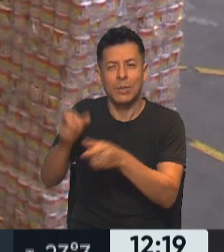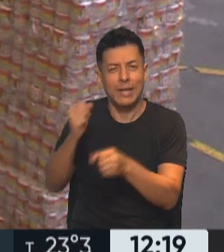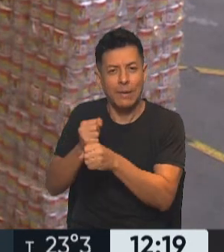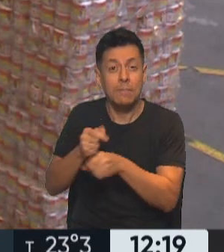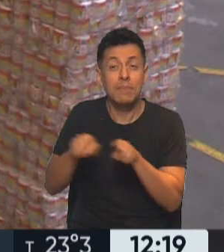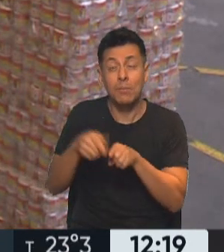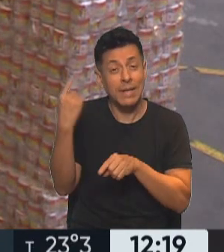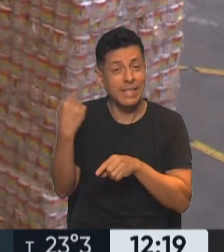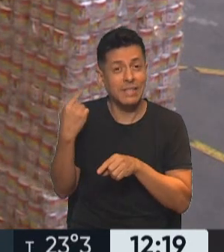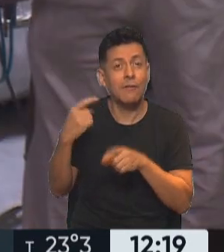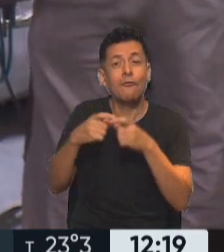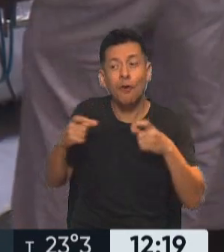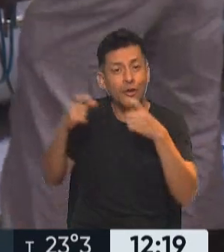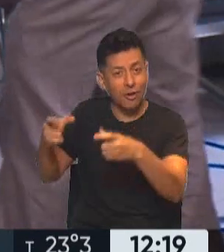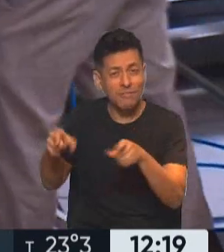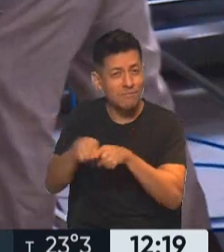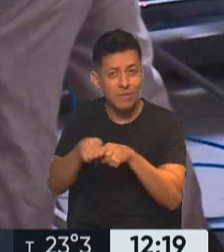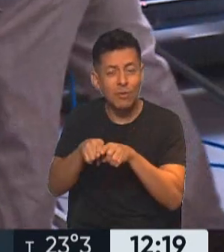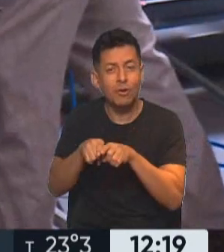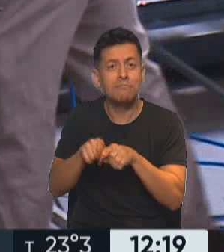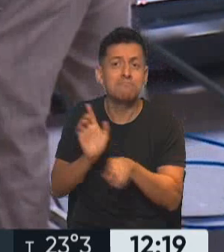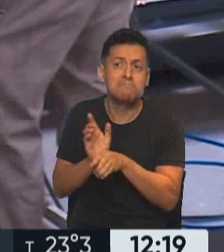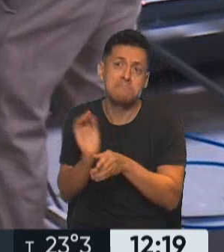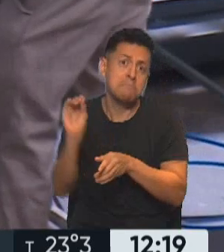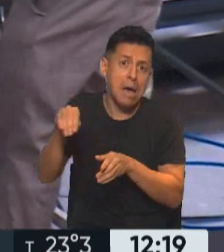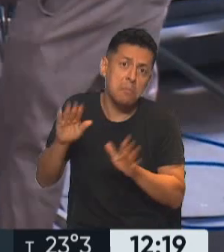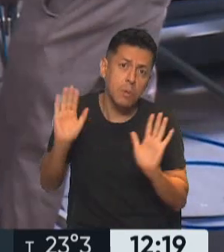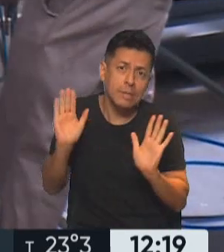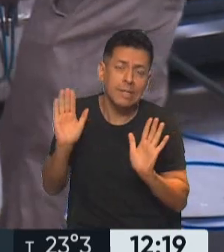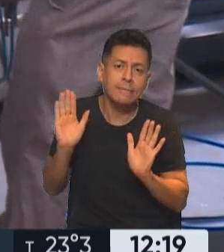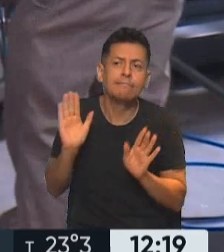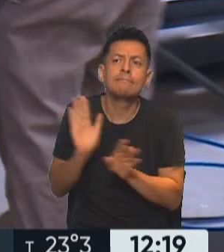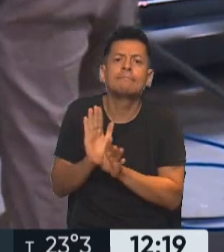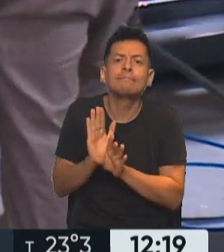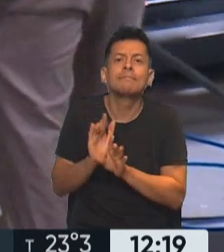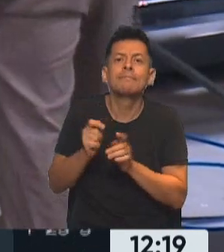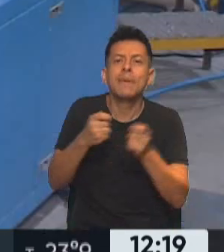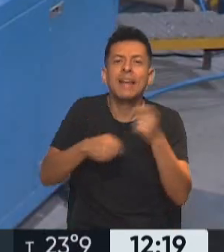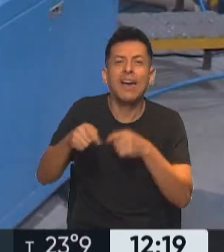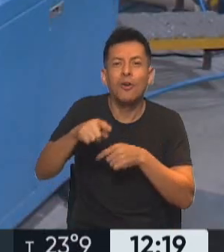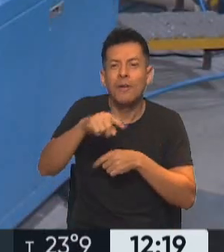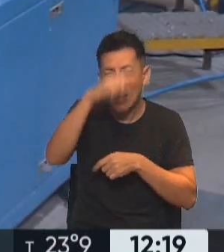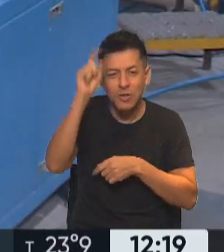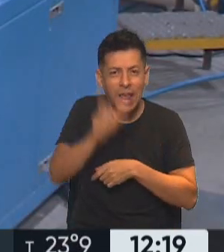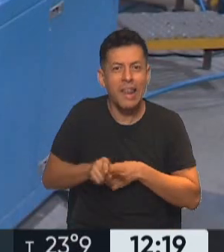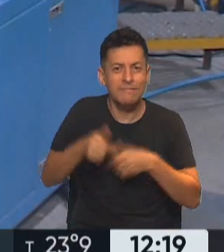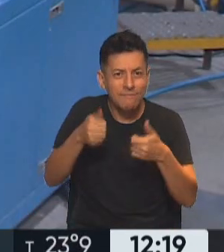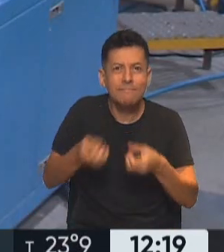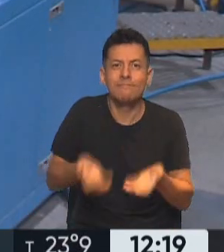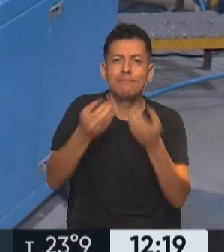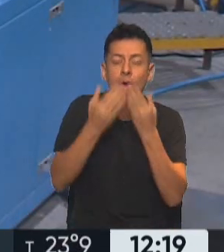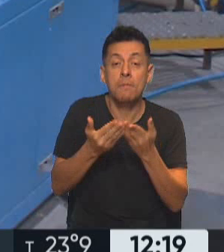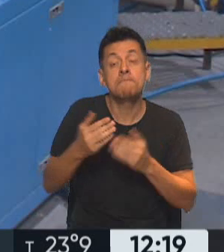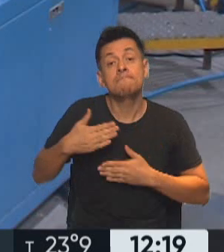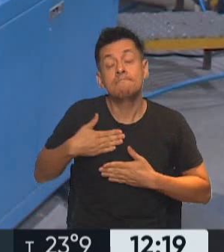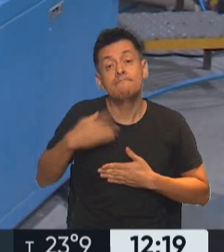ayer, quizás con un volumen superior, y que eso se termine volcando en el mercado interno, que es lo que necesitamos. Yo entiendo que en un modelo de país donde